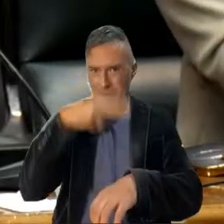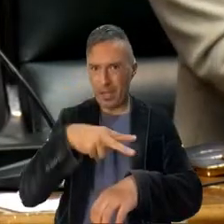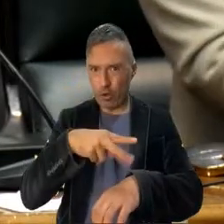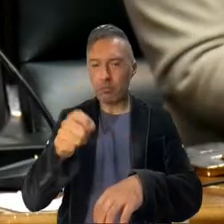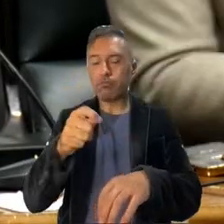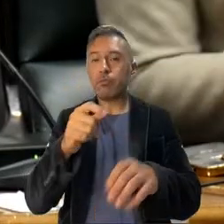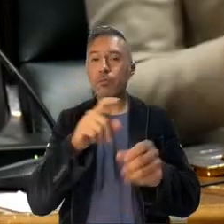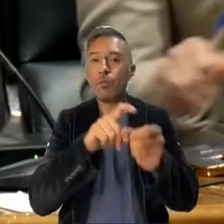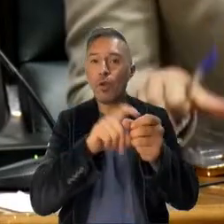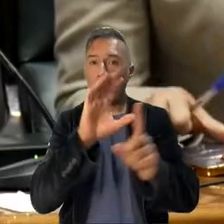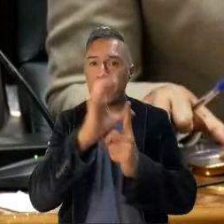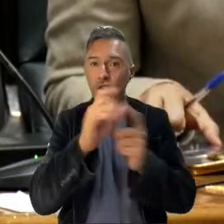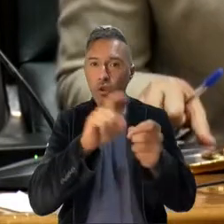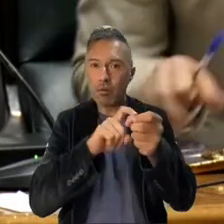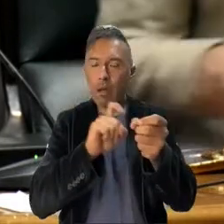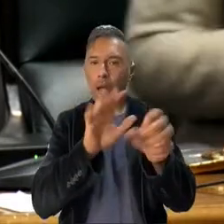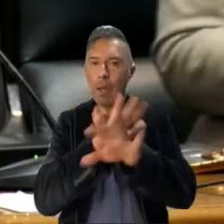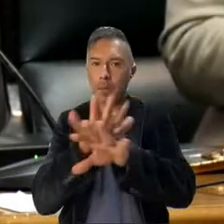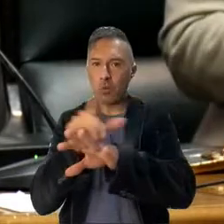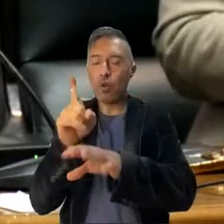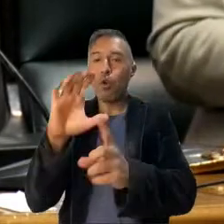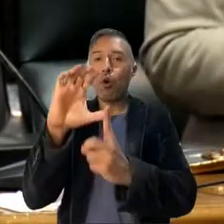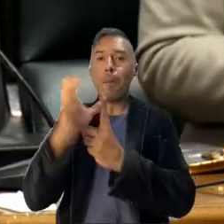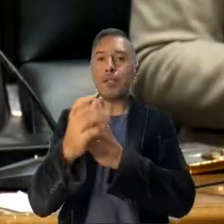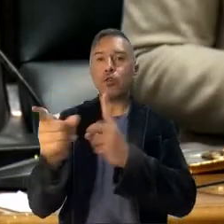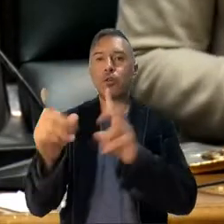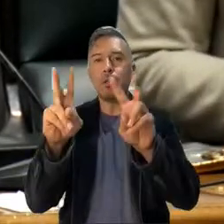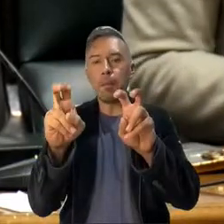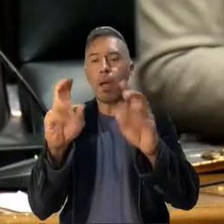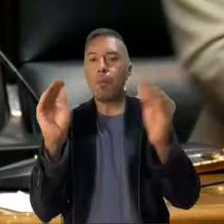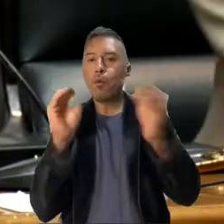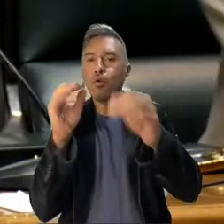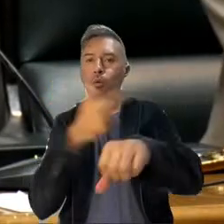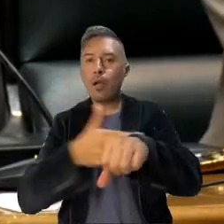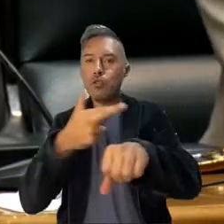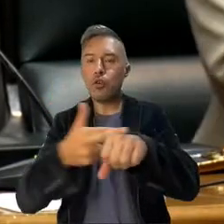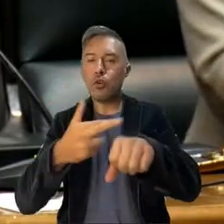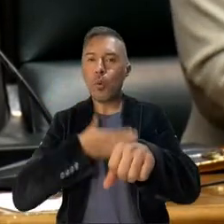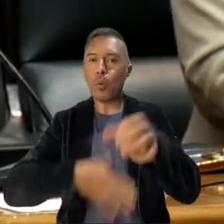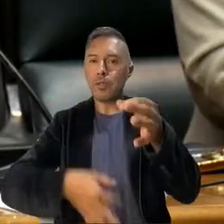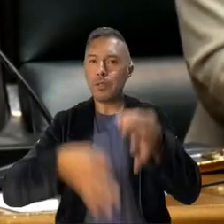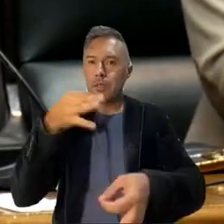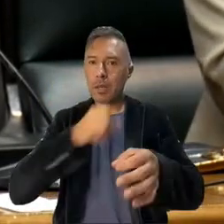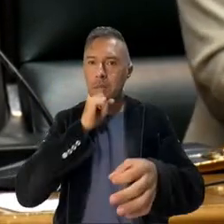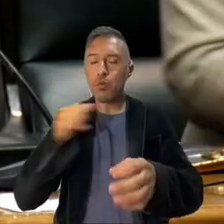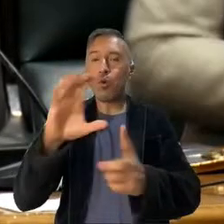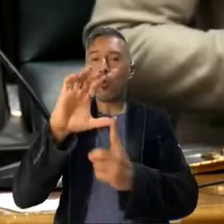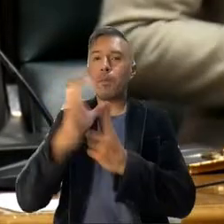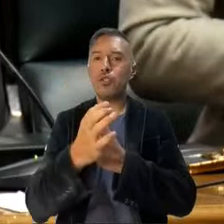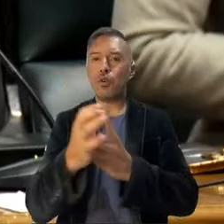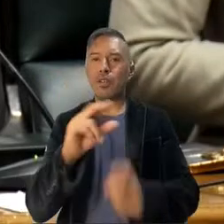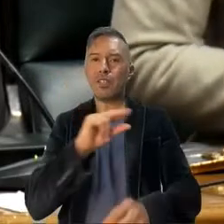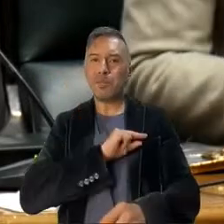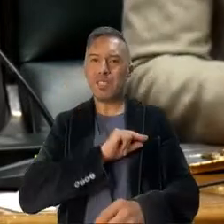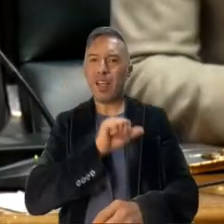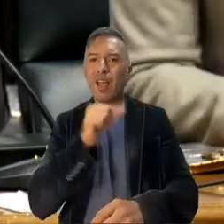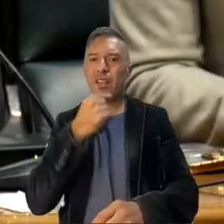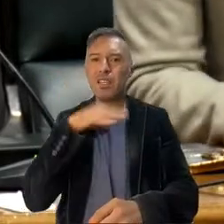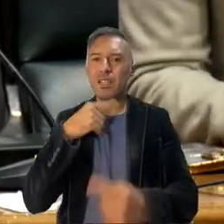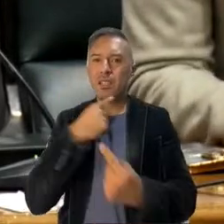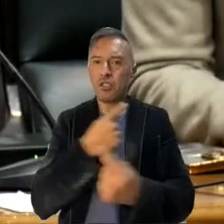que la Comisión Legislativa de Procuración y Administración de Justicia y de la Comisión Especial de los Derechos de las Niñas,